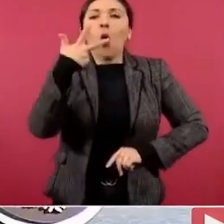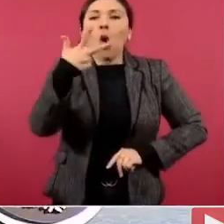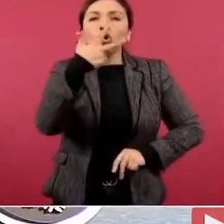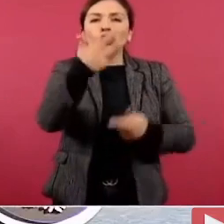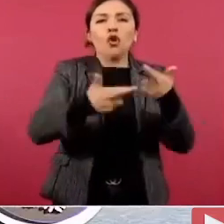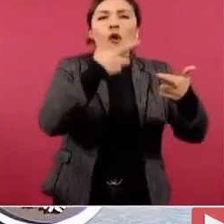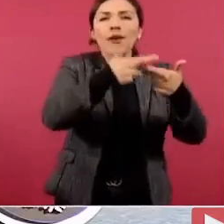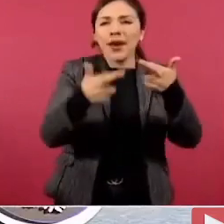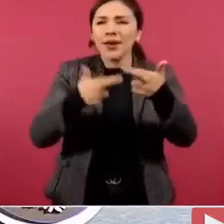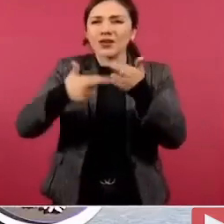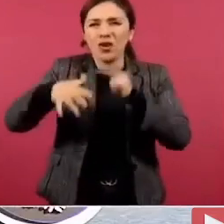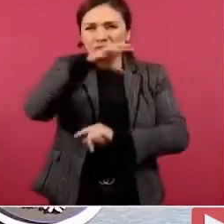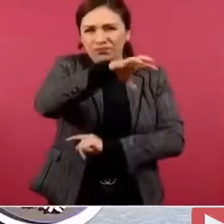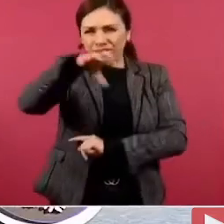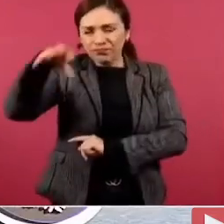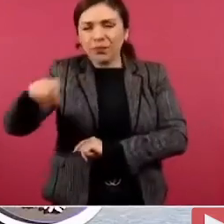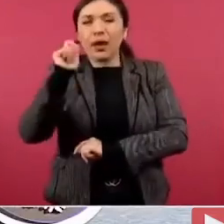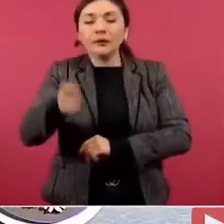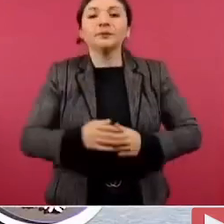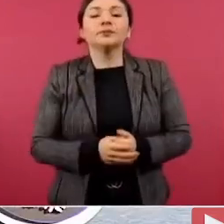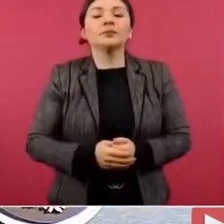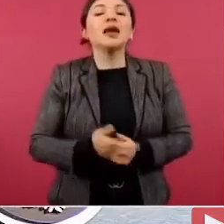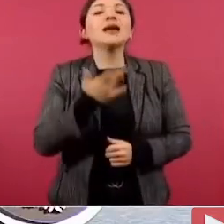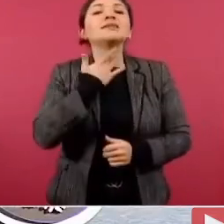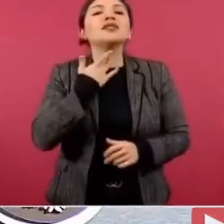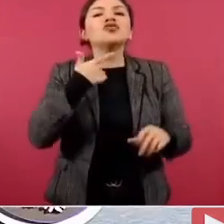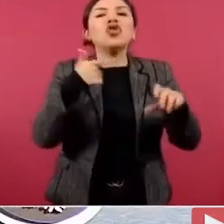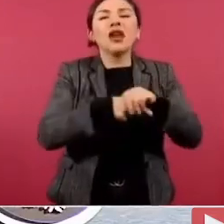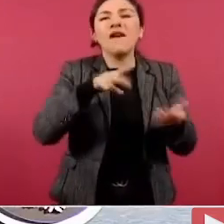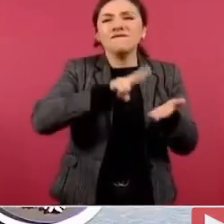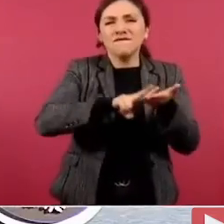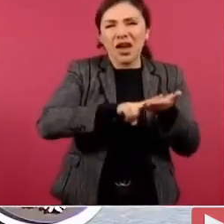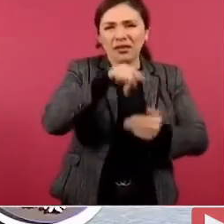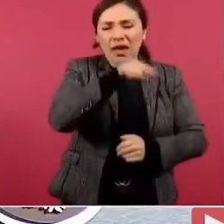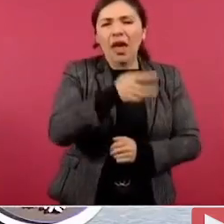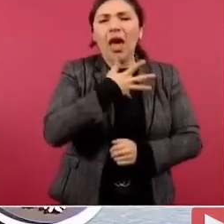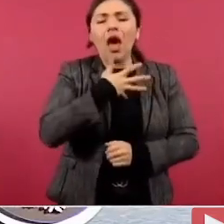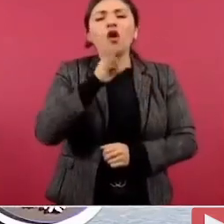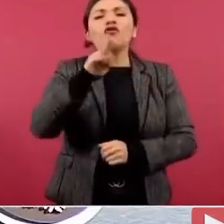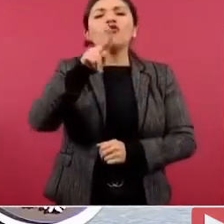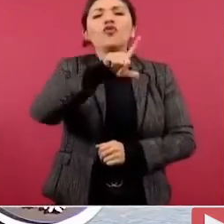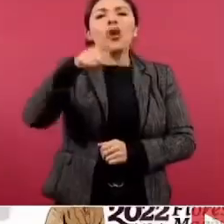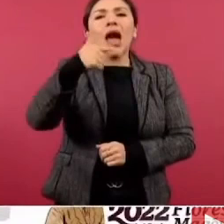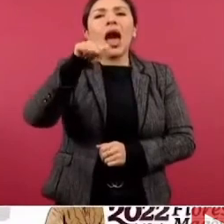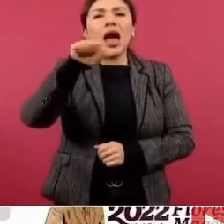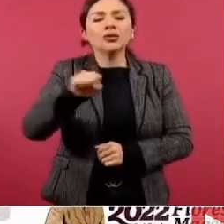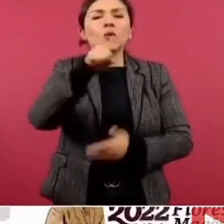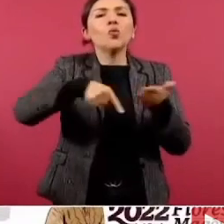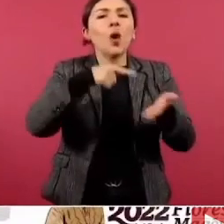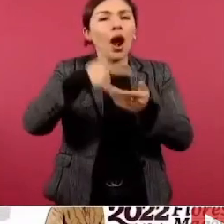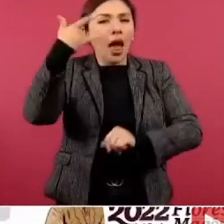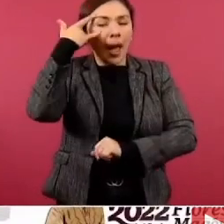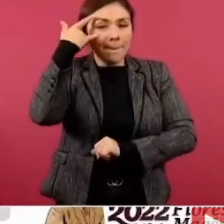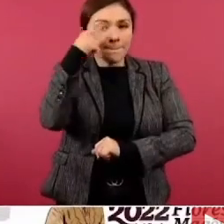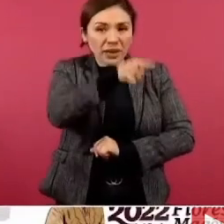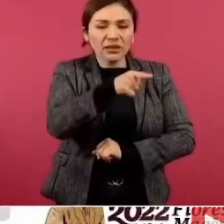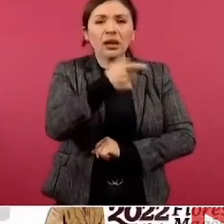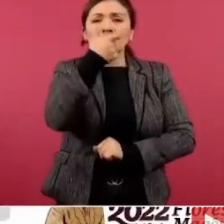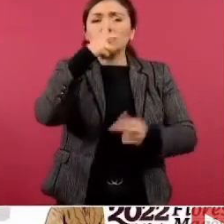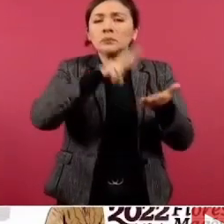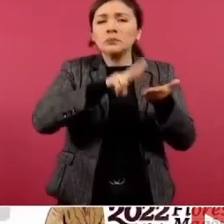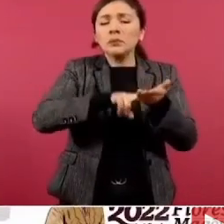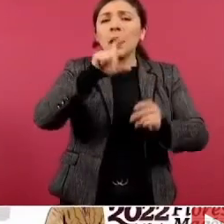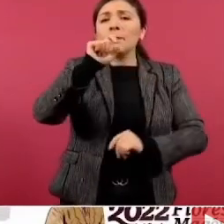regiones, tenemos que, para la regular, nos encontramos con Full Gas en Escárcega, Campeche, con un precio